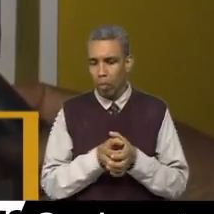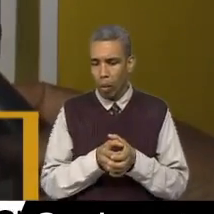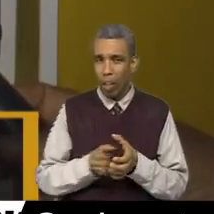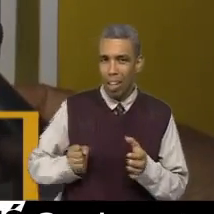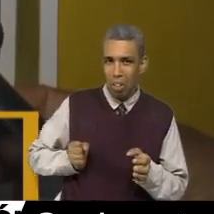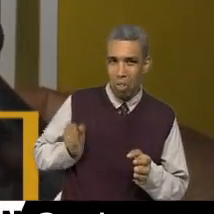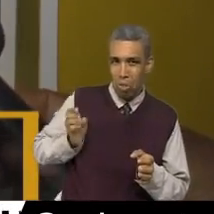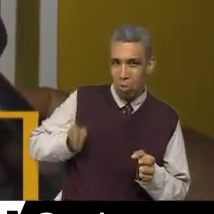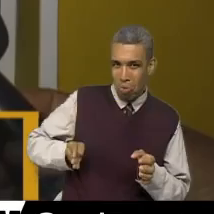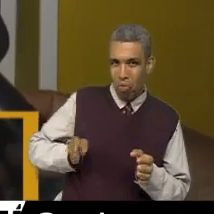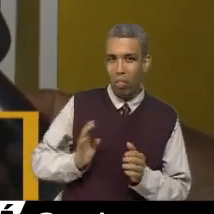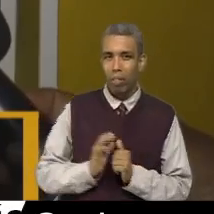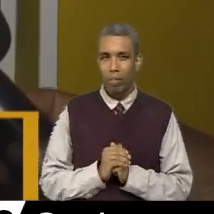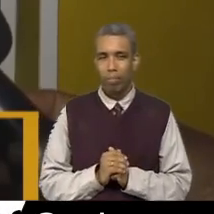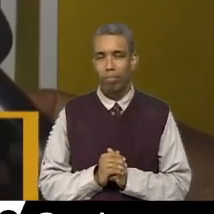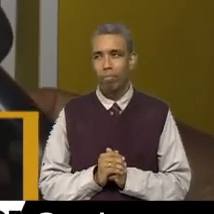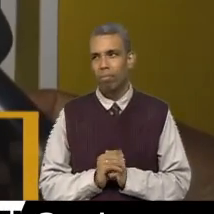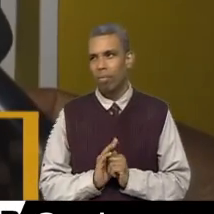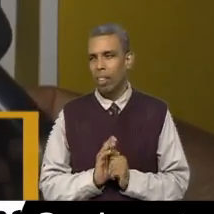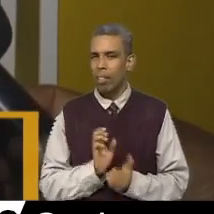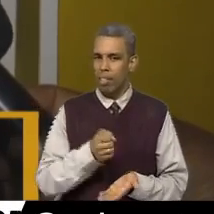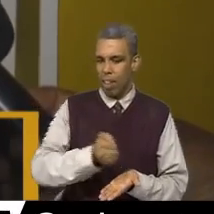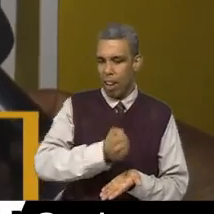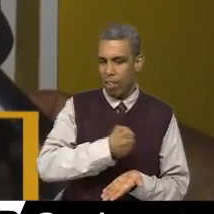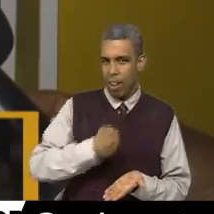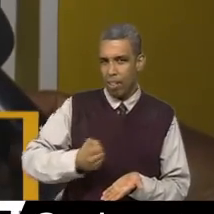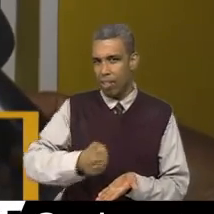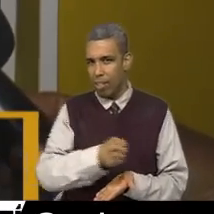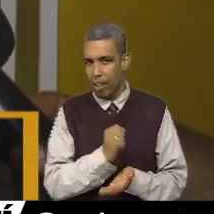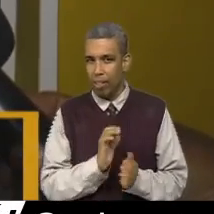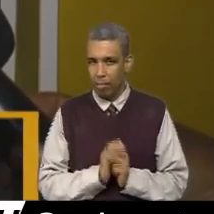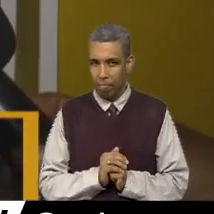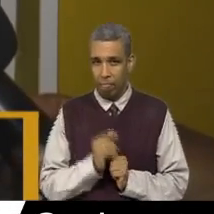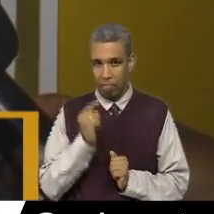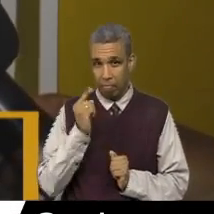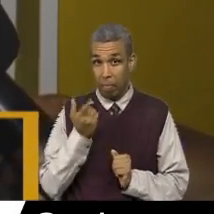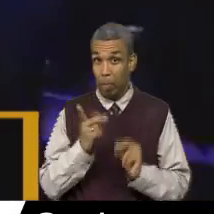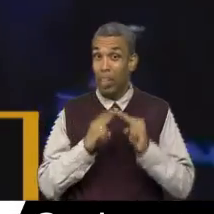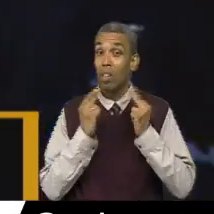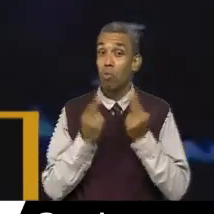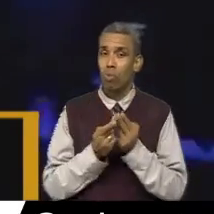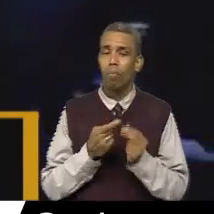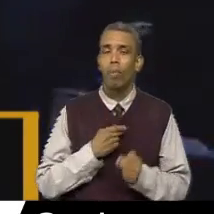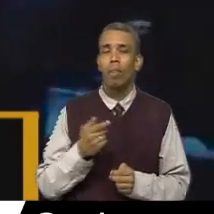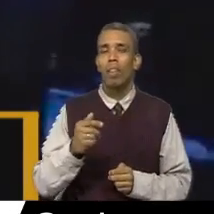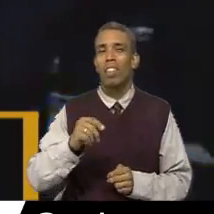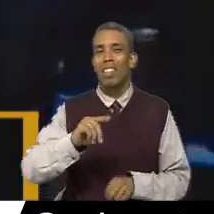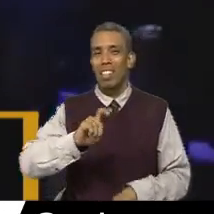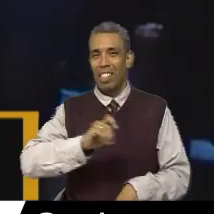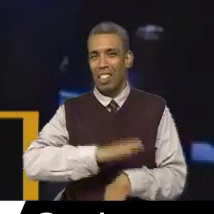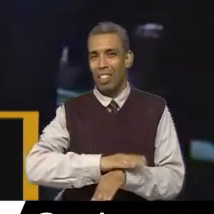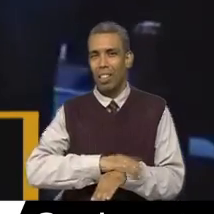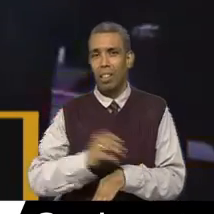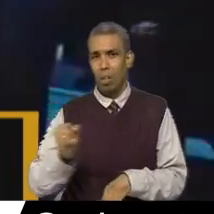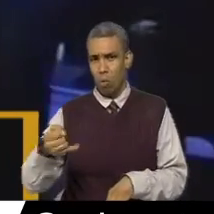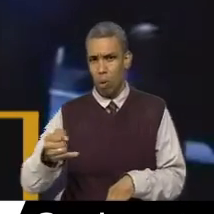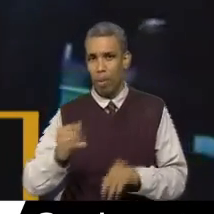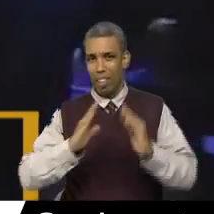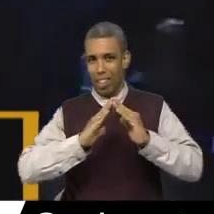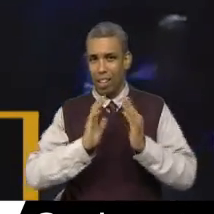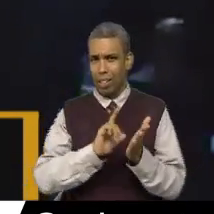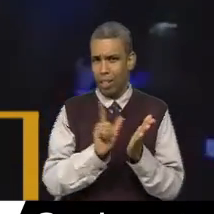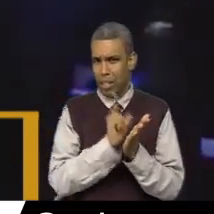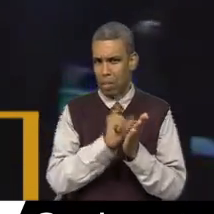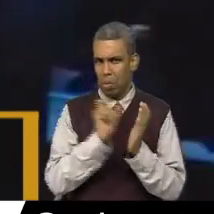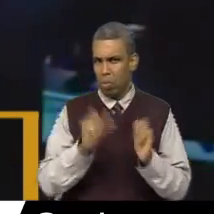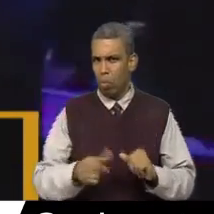Barrio tiene para el día jueves 12 de octubre a las 6 de la tarde en la Casa del Libro Total Barranca Bermeja el primer conversatorio de